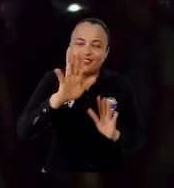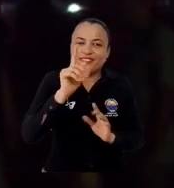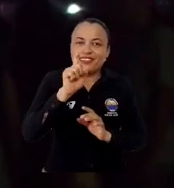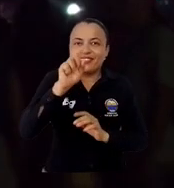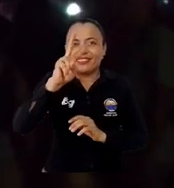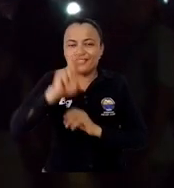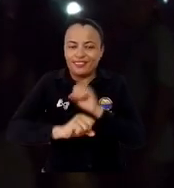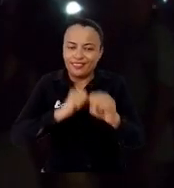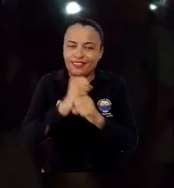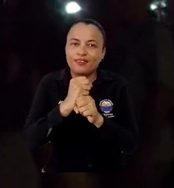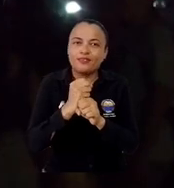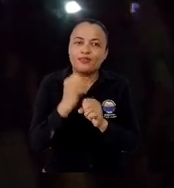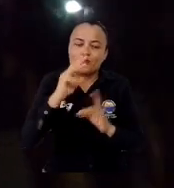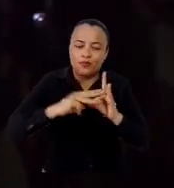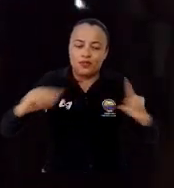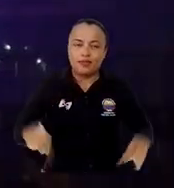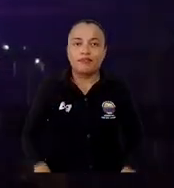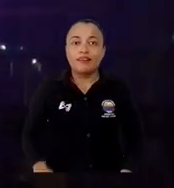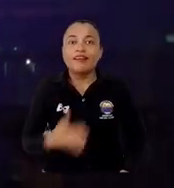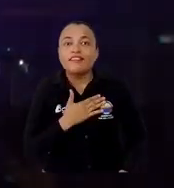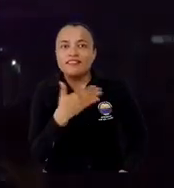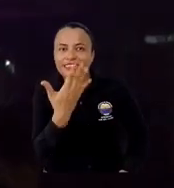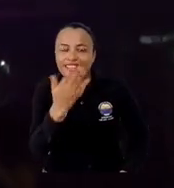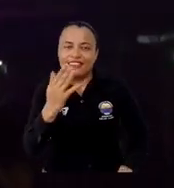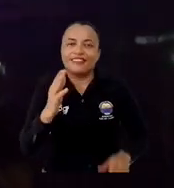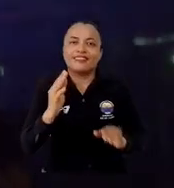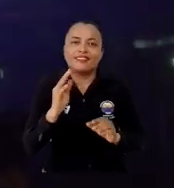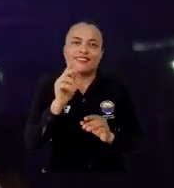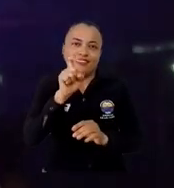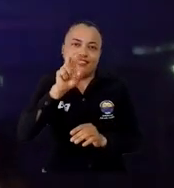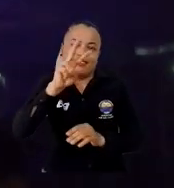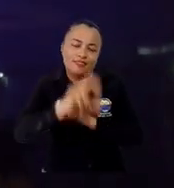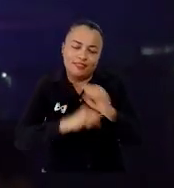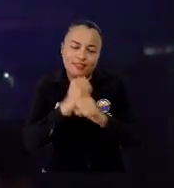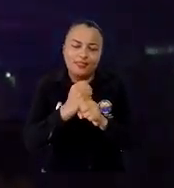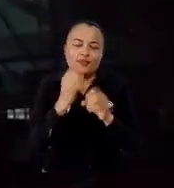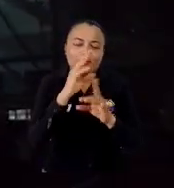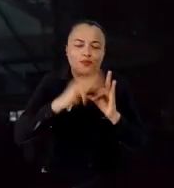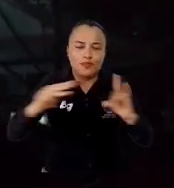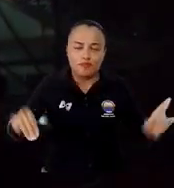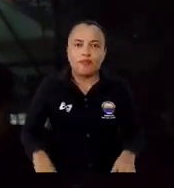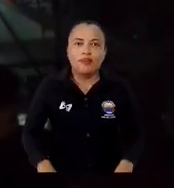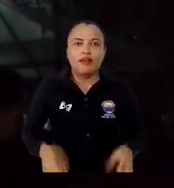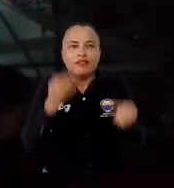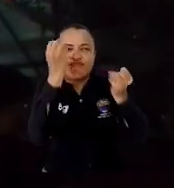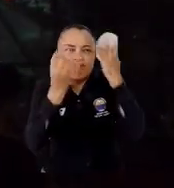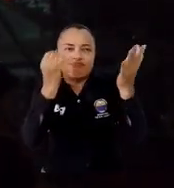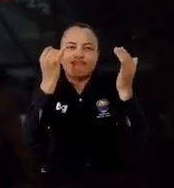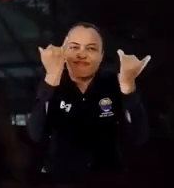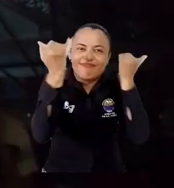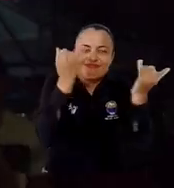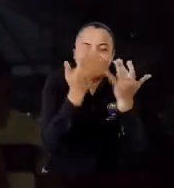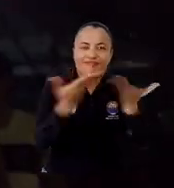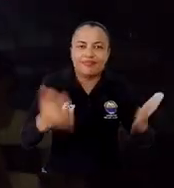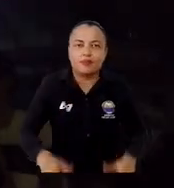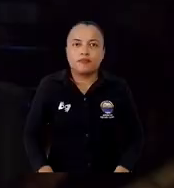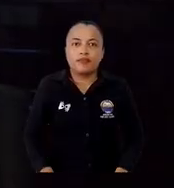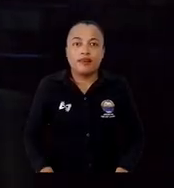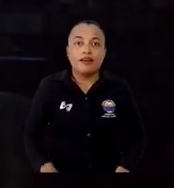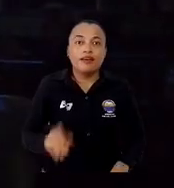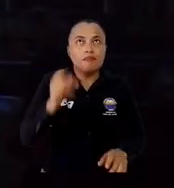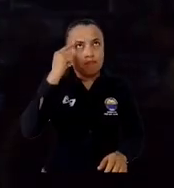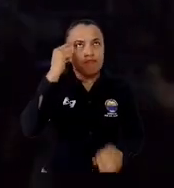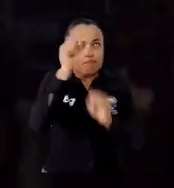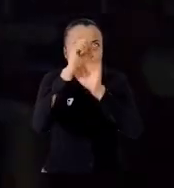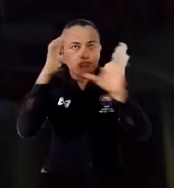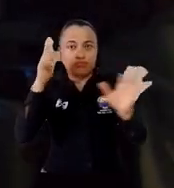Felices 62, Unimagdalena. Felices 62 años, Unimagdalena. Recrea muchas ideas, imaginación. Y en